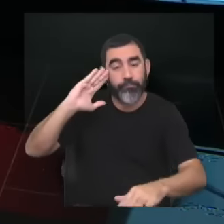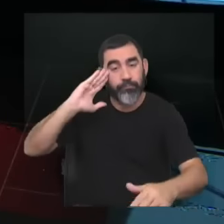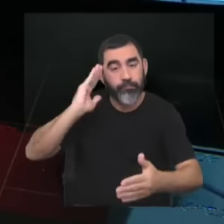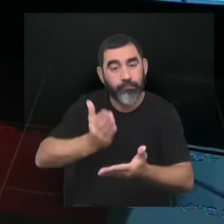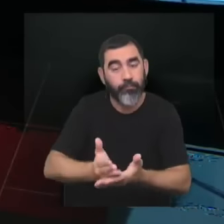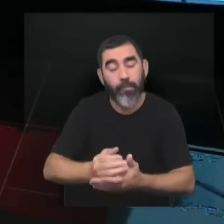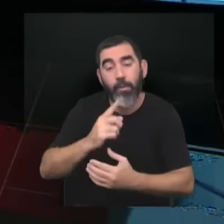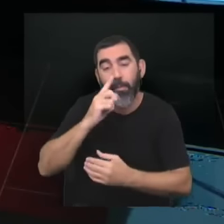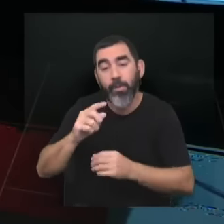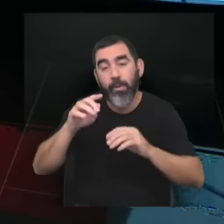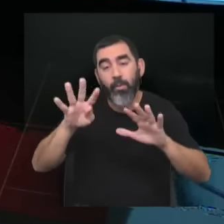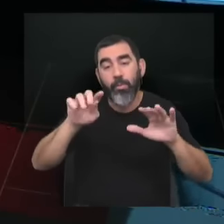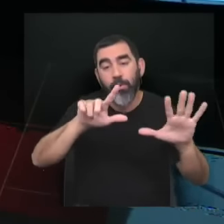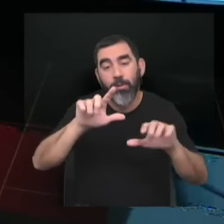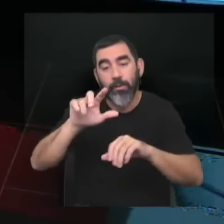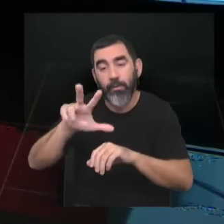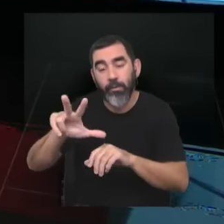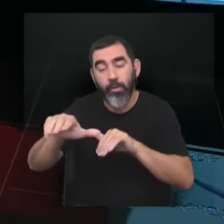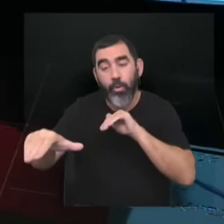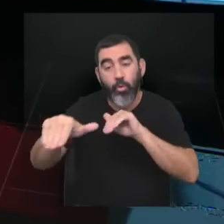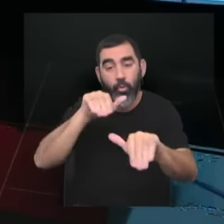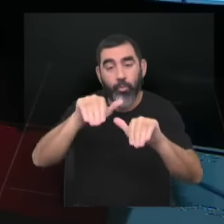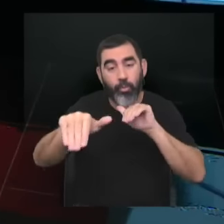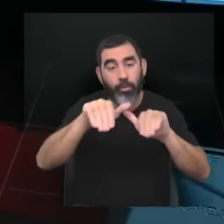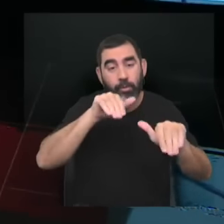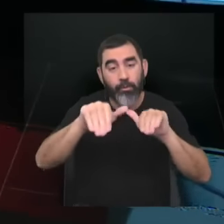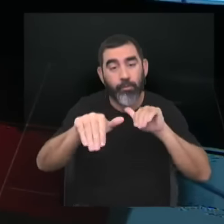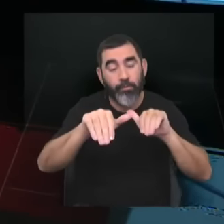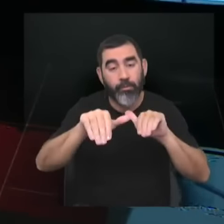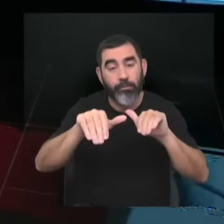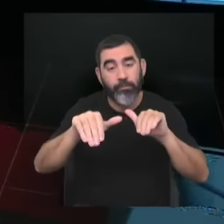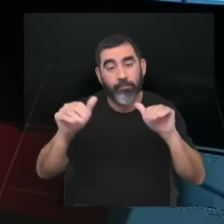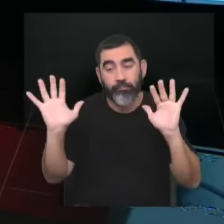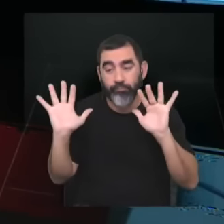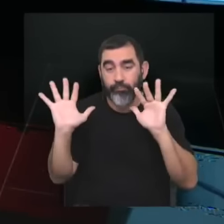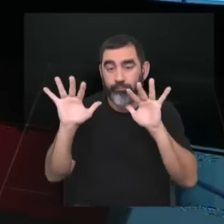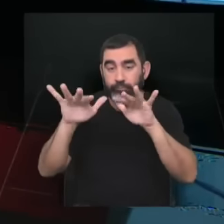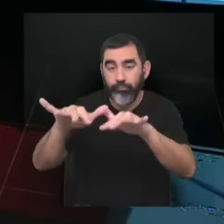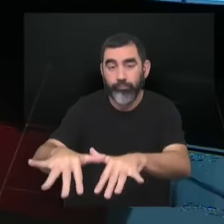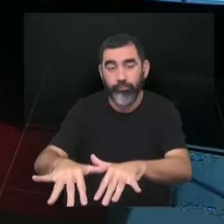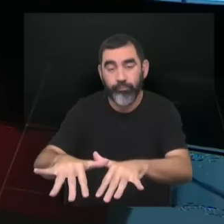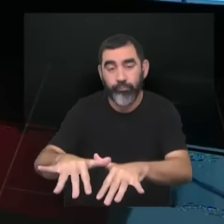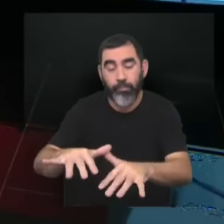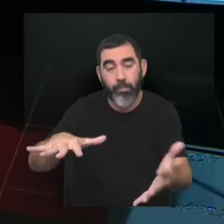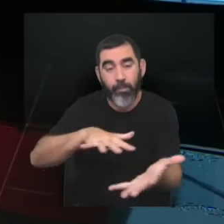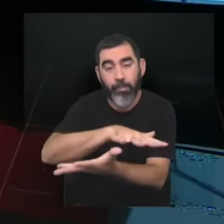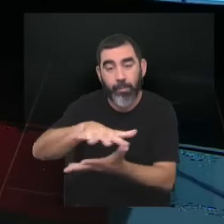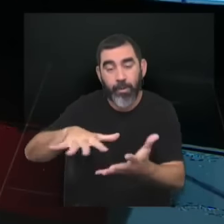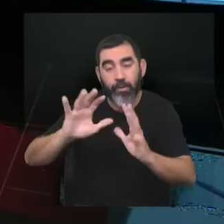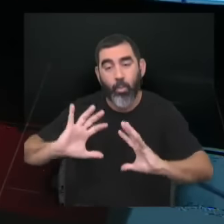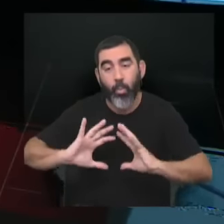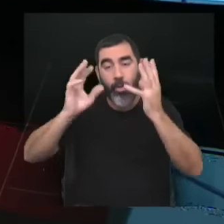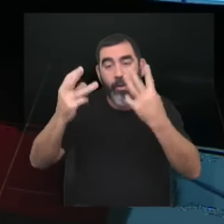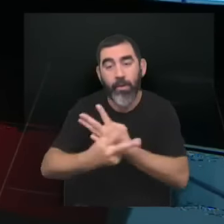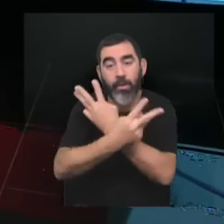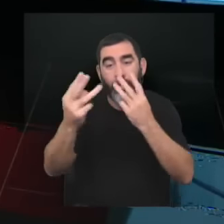estado 1973 la convocatoria es para reunirse una movilización en la plaza de huelga general